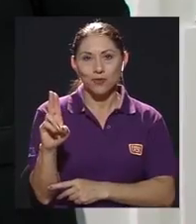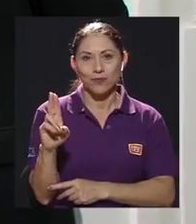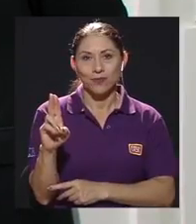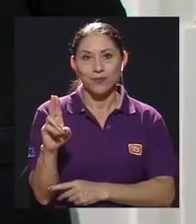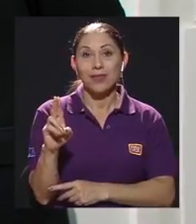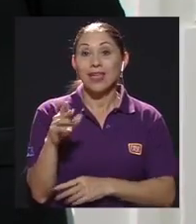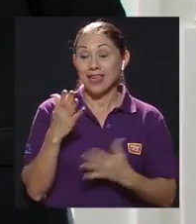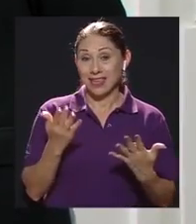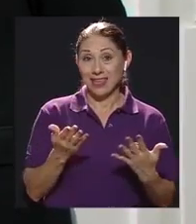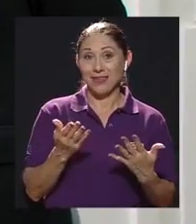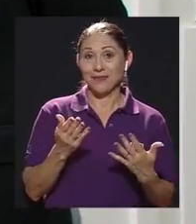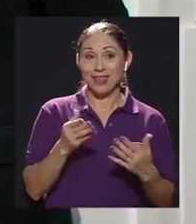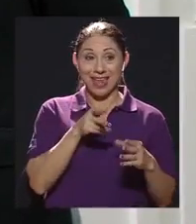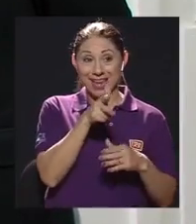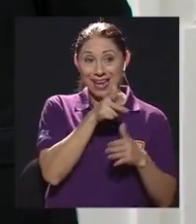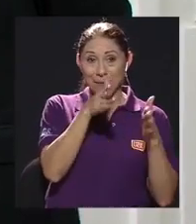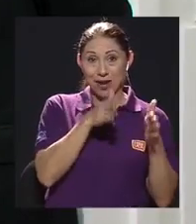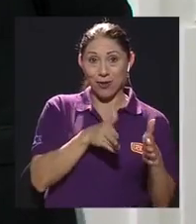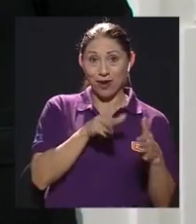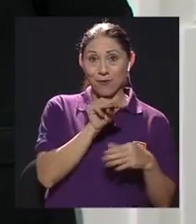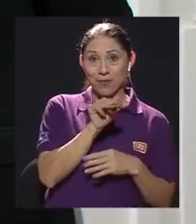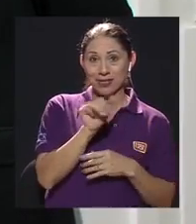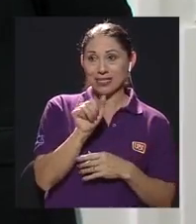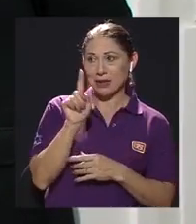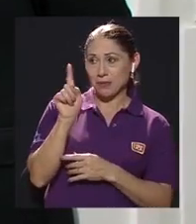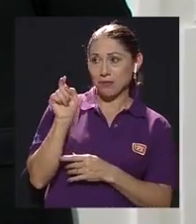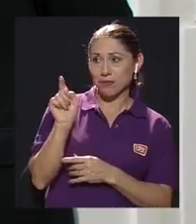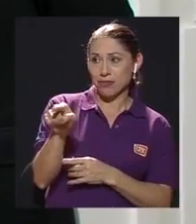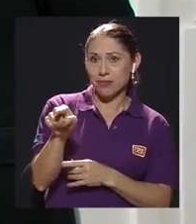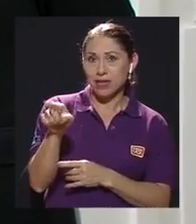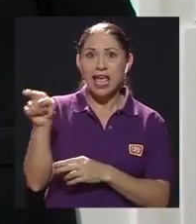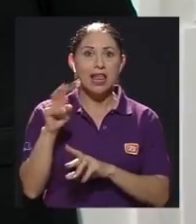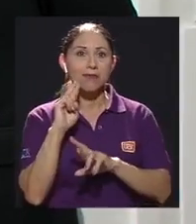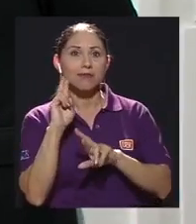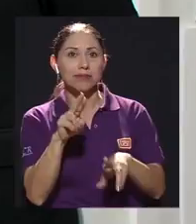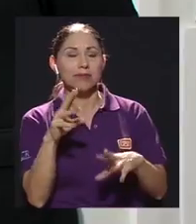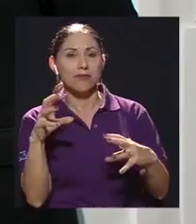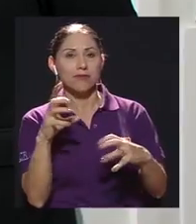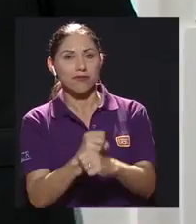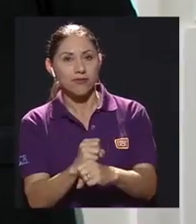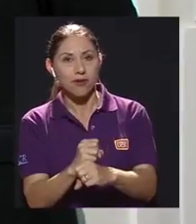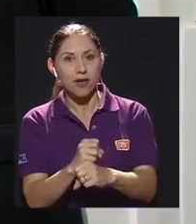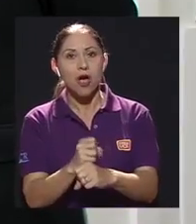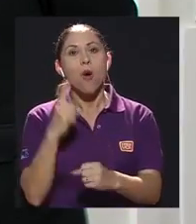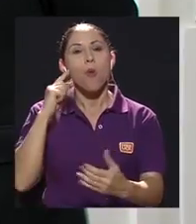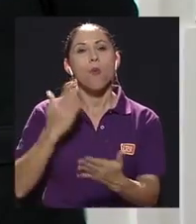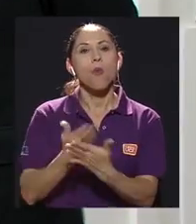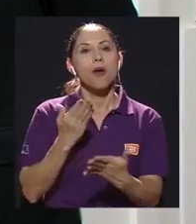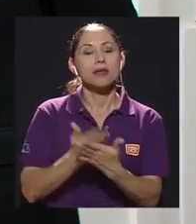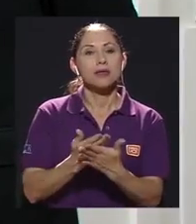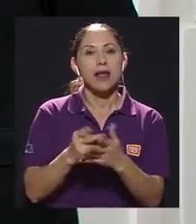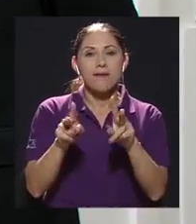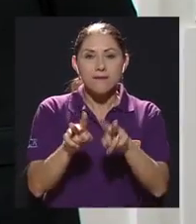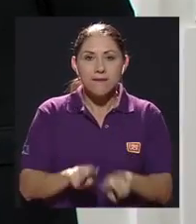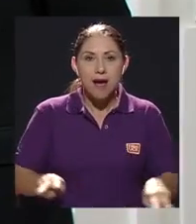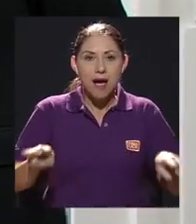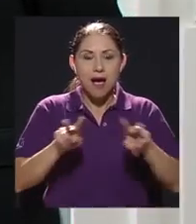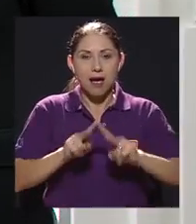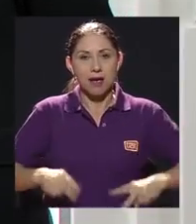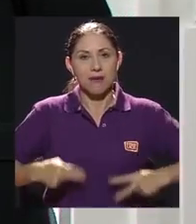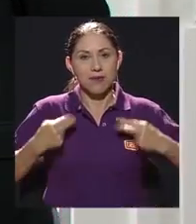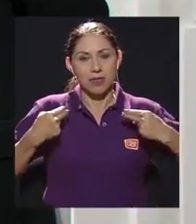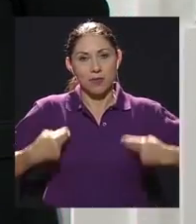pregunta que realiza el camarógrafo, nos muestra claramente el valor que tiene la vida humana, el